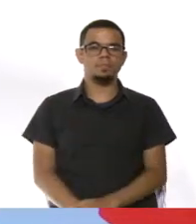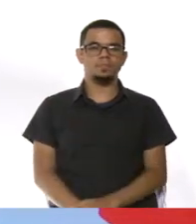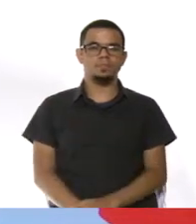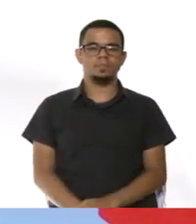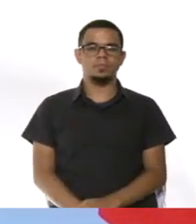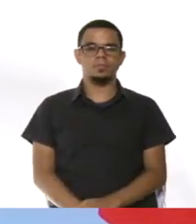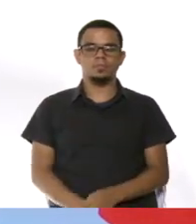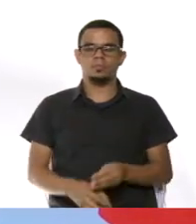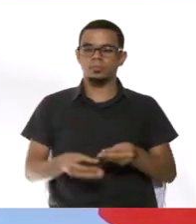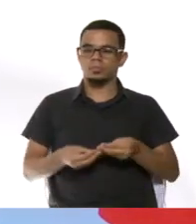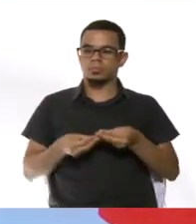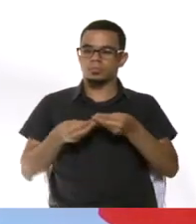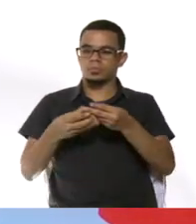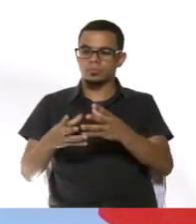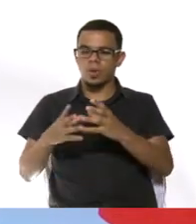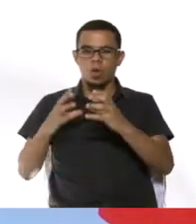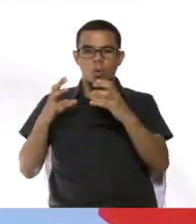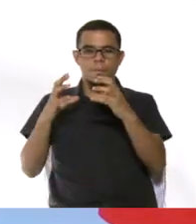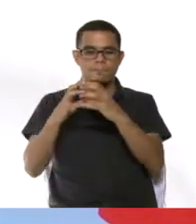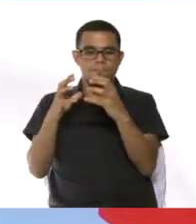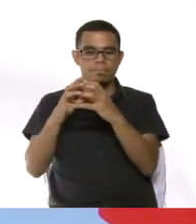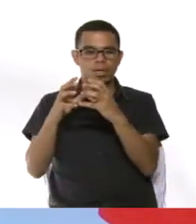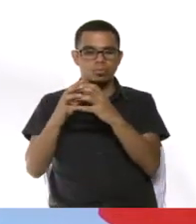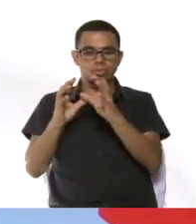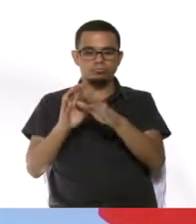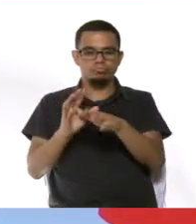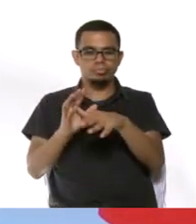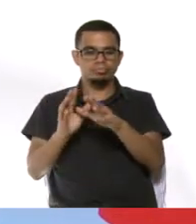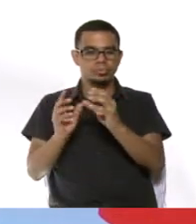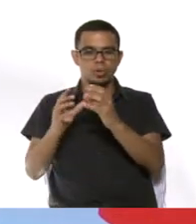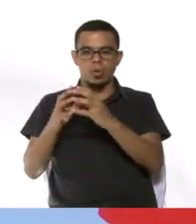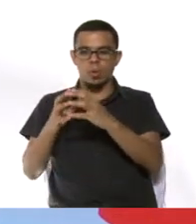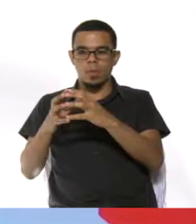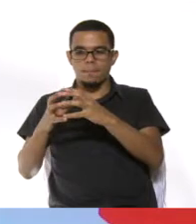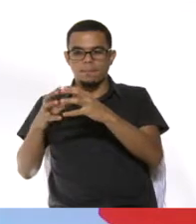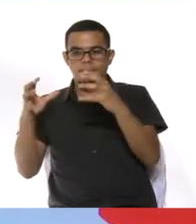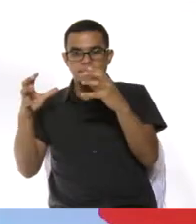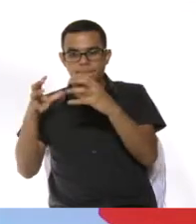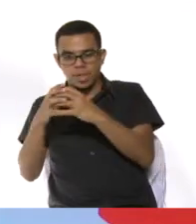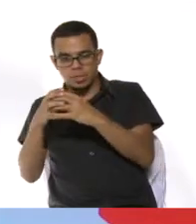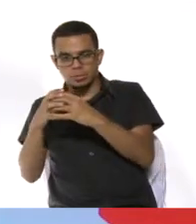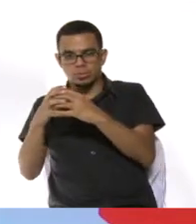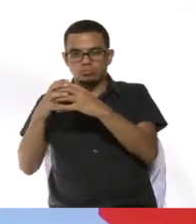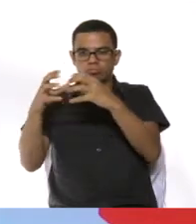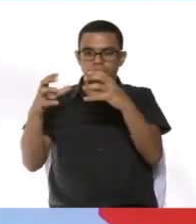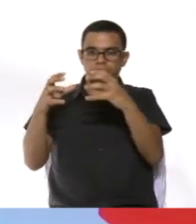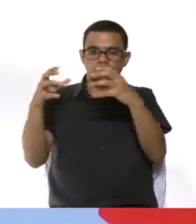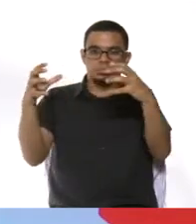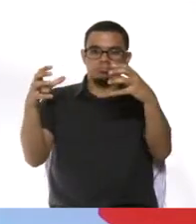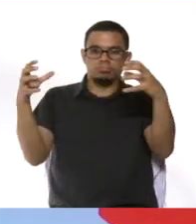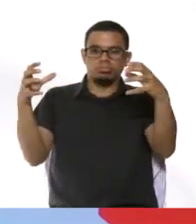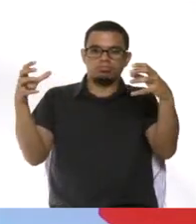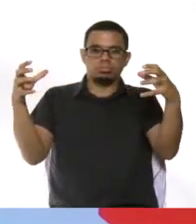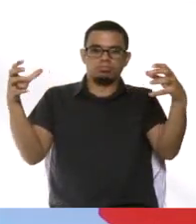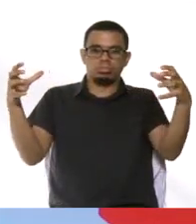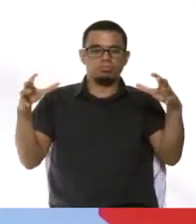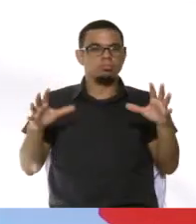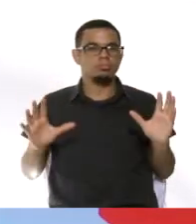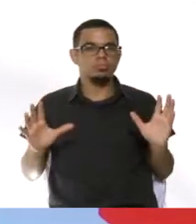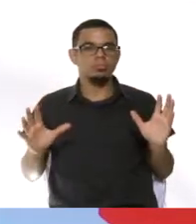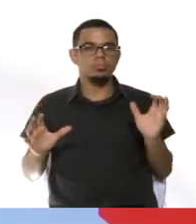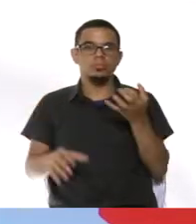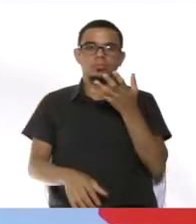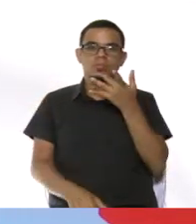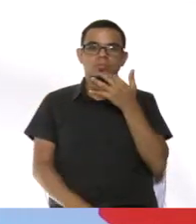darle diferentes pelotas, puede ser en tamaños y en texturas, como esta que yo les traje aquí el día de